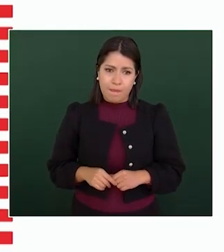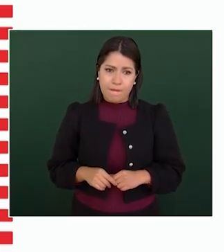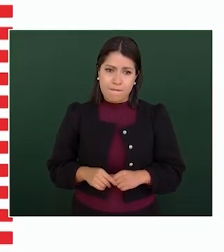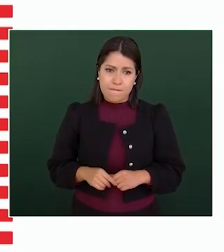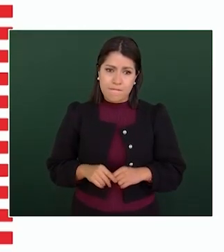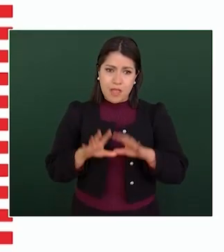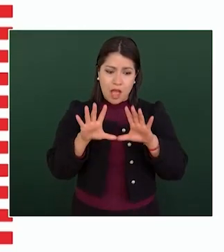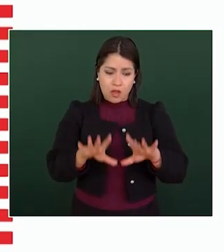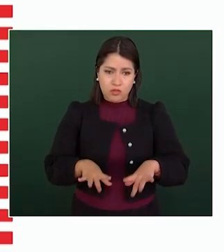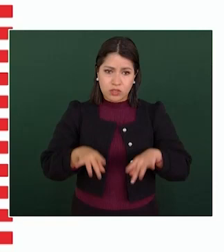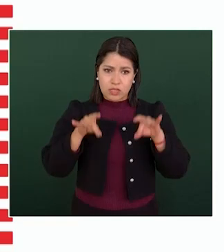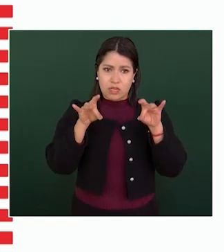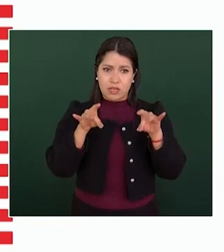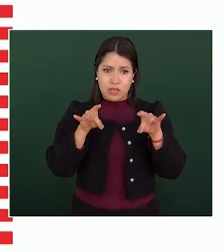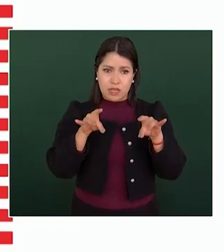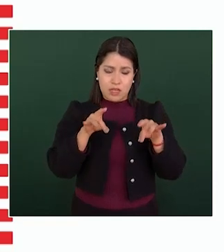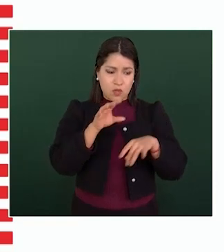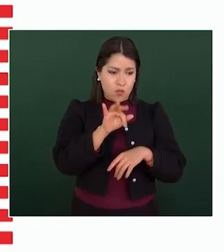Australia, ¿verdad?